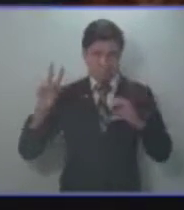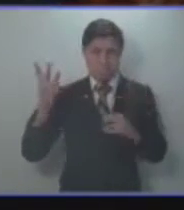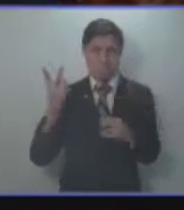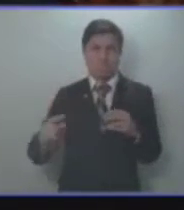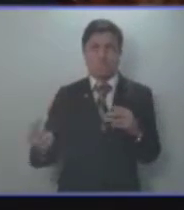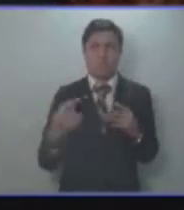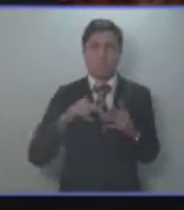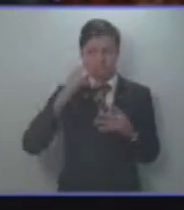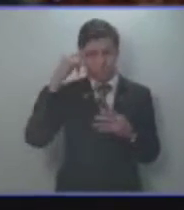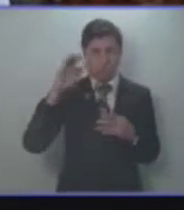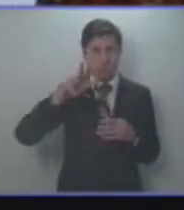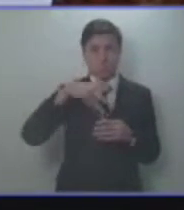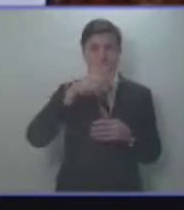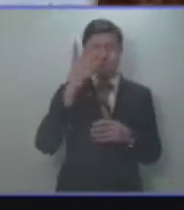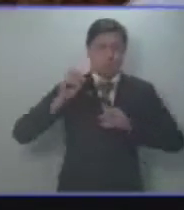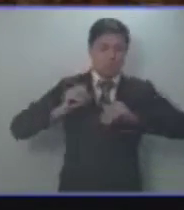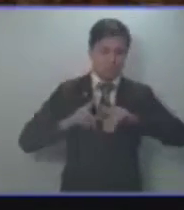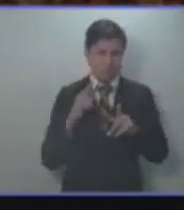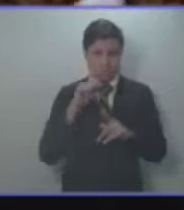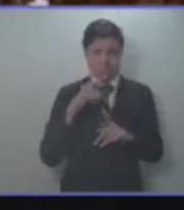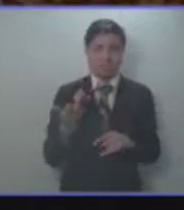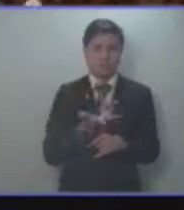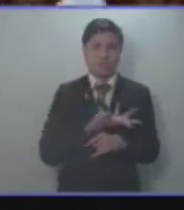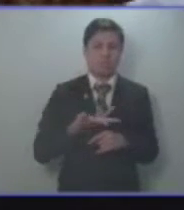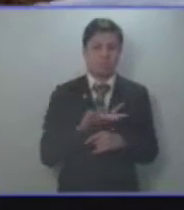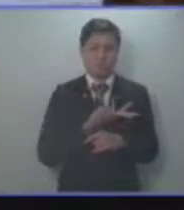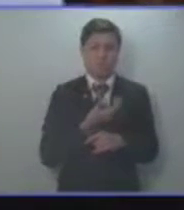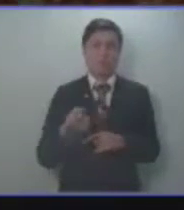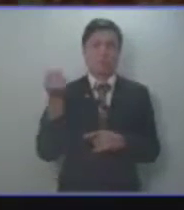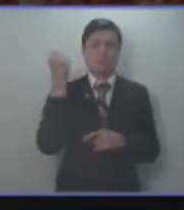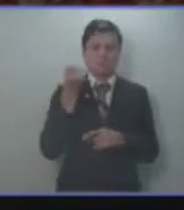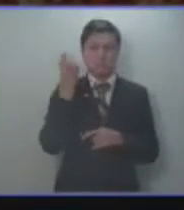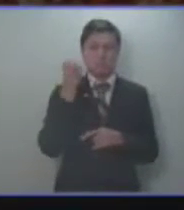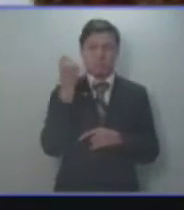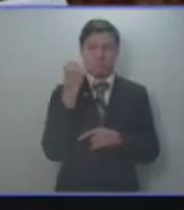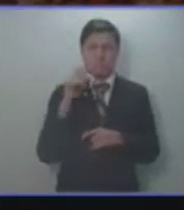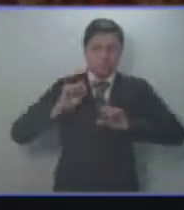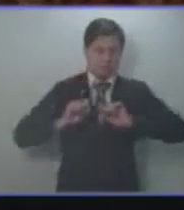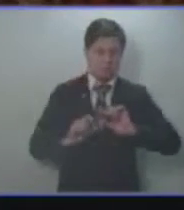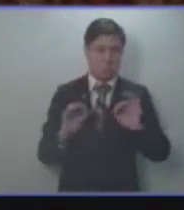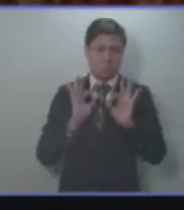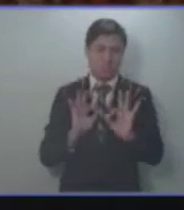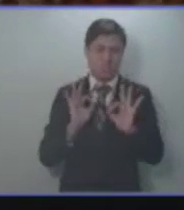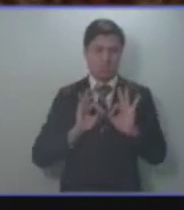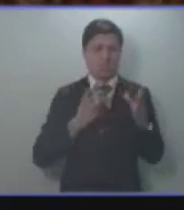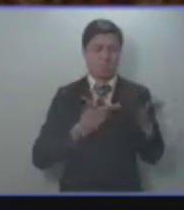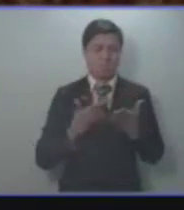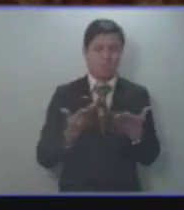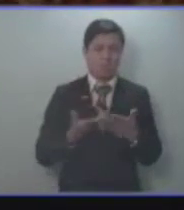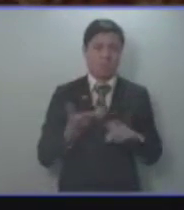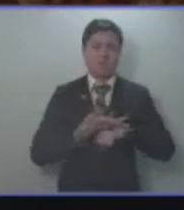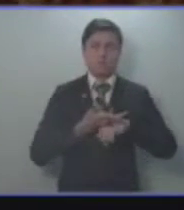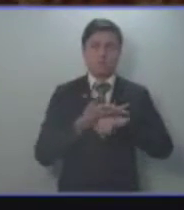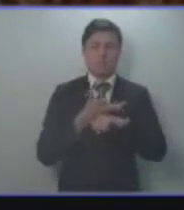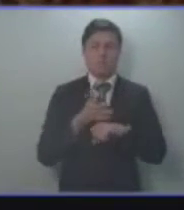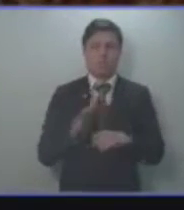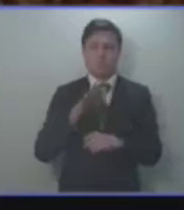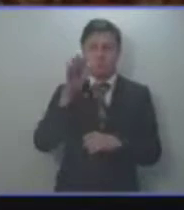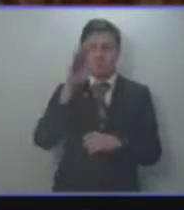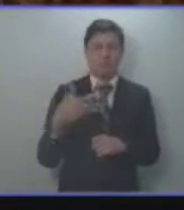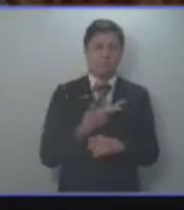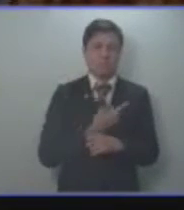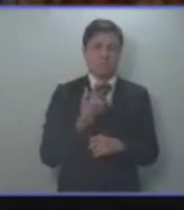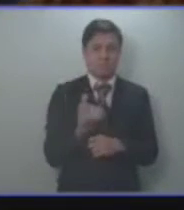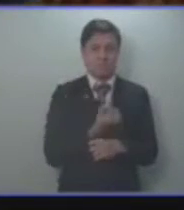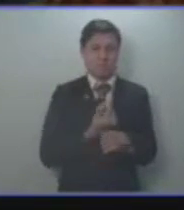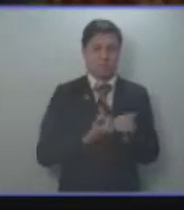de cielos abiertos, porque para nosotros es importante que se mejore el servicio de transporte aéreo para nuestros